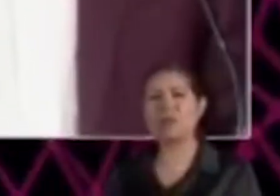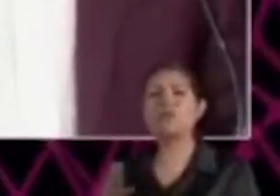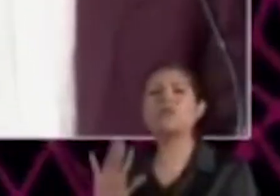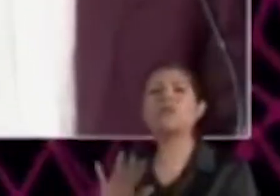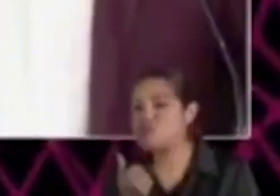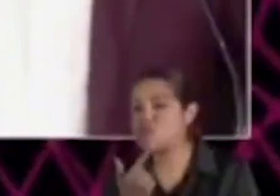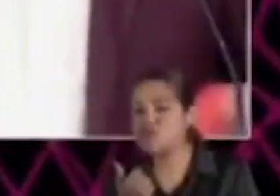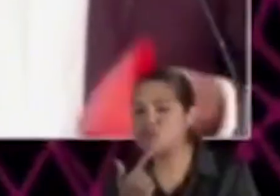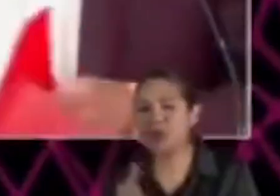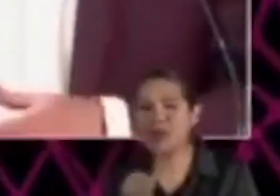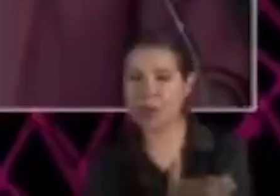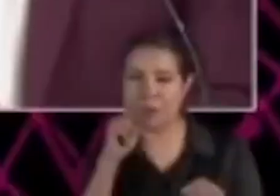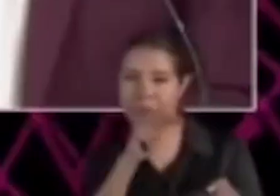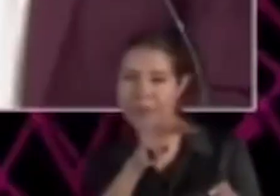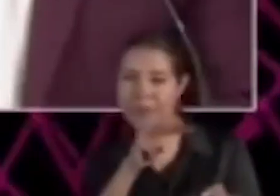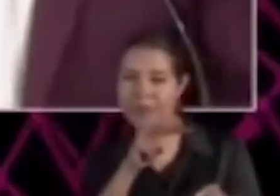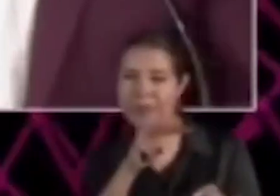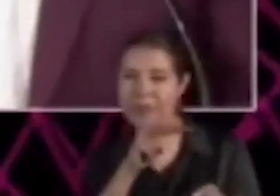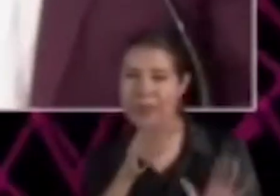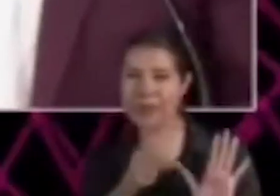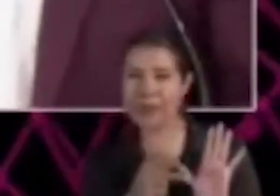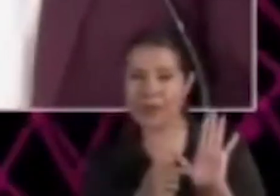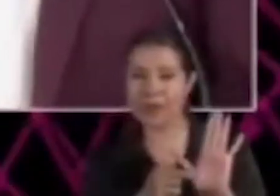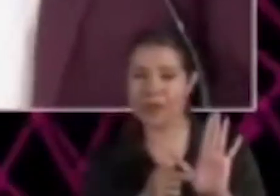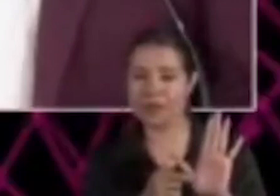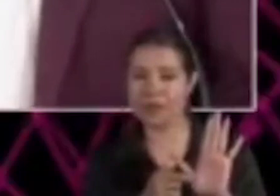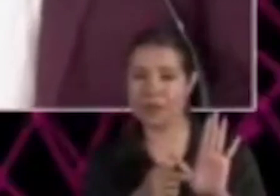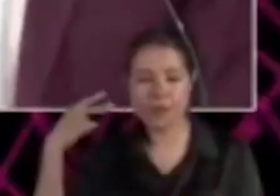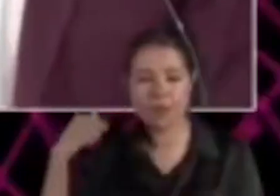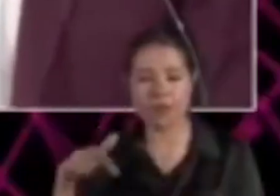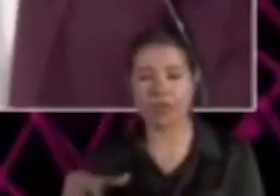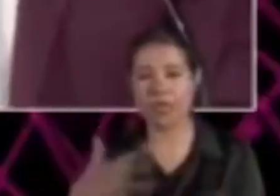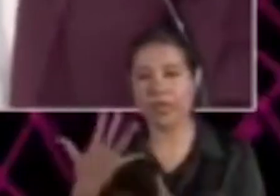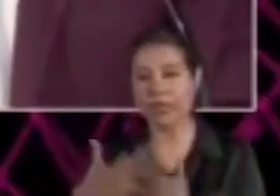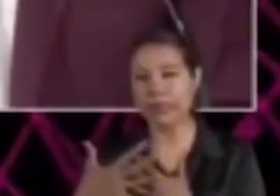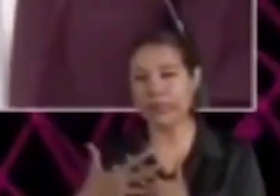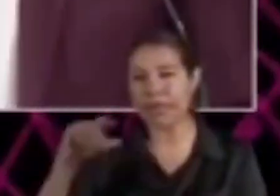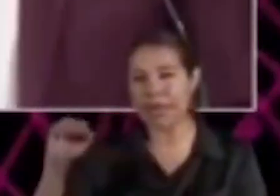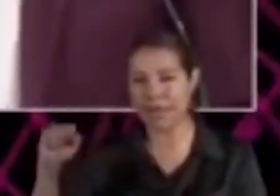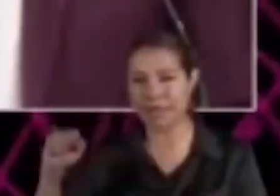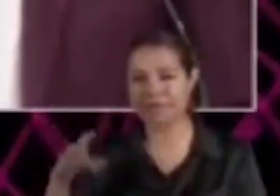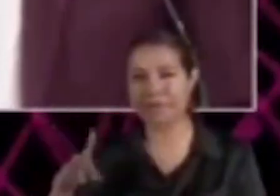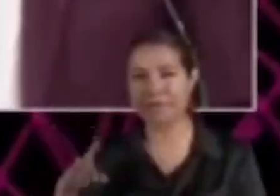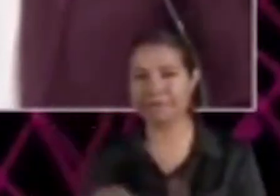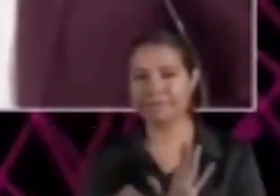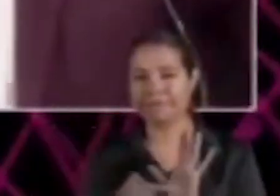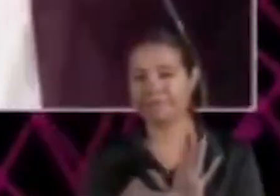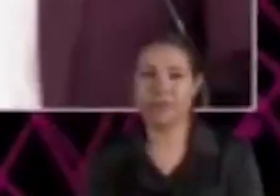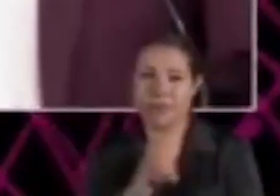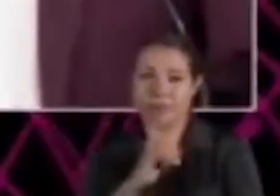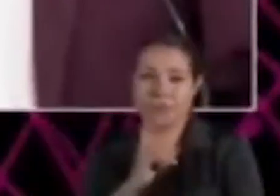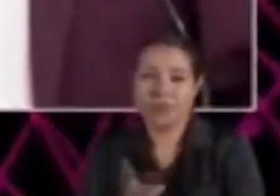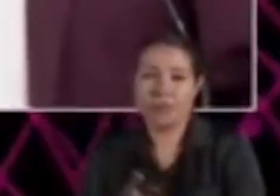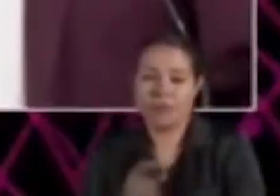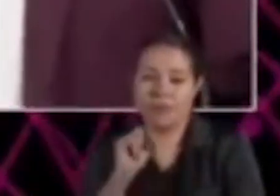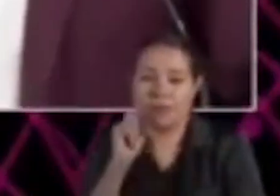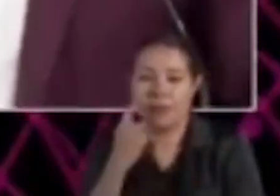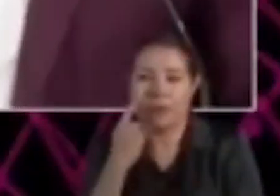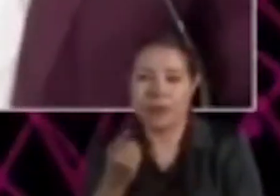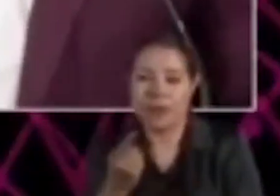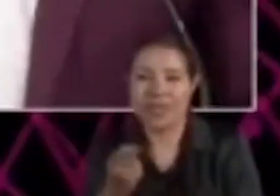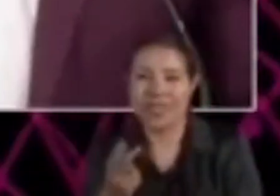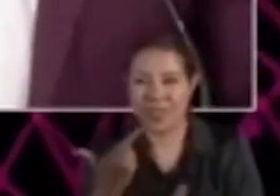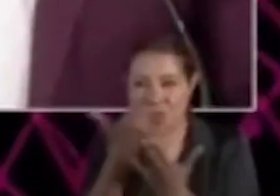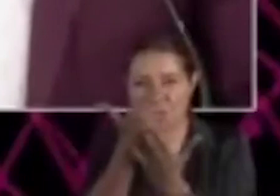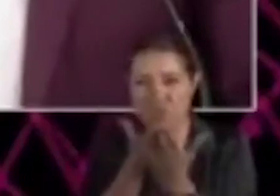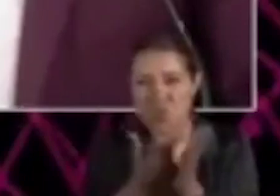lo arreglaste el agua si aquí está el top cinco de los feminicidios los estados morenistas No es cierto lo que tú dices Mira esos